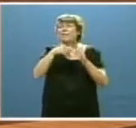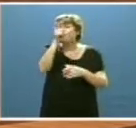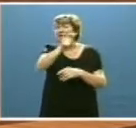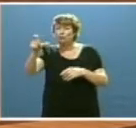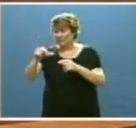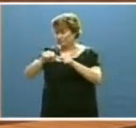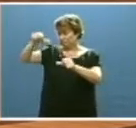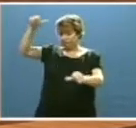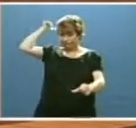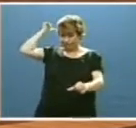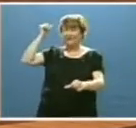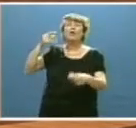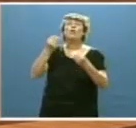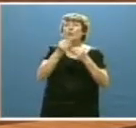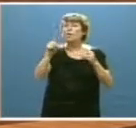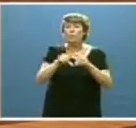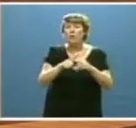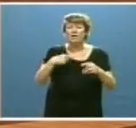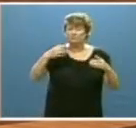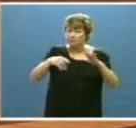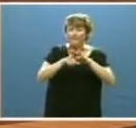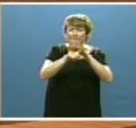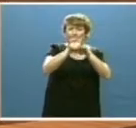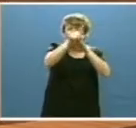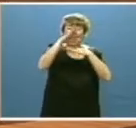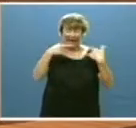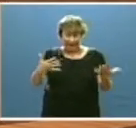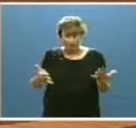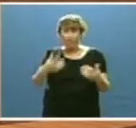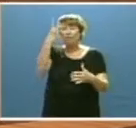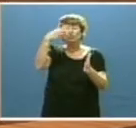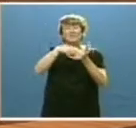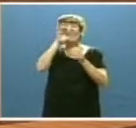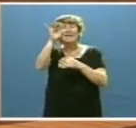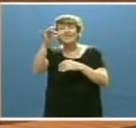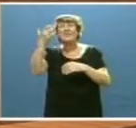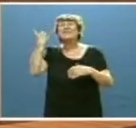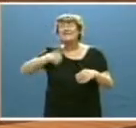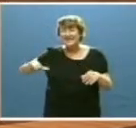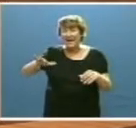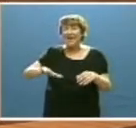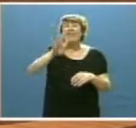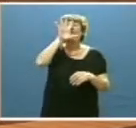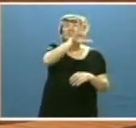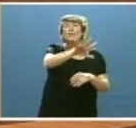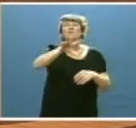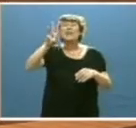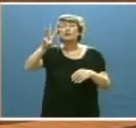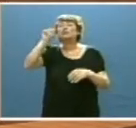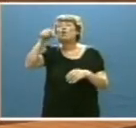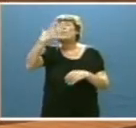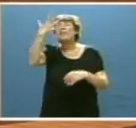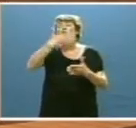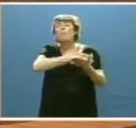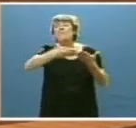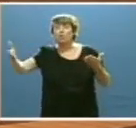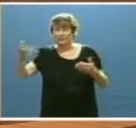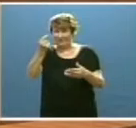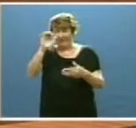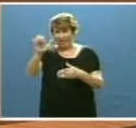con una dotación creciente que en el ejercicio actual 2015 alcanza ya 58.5 millones de